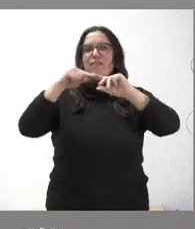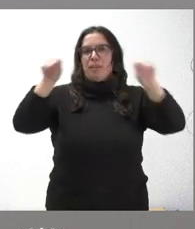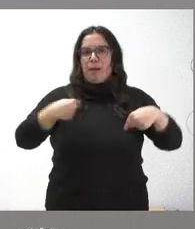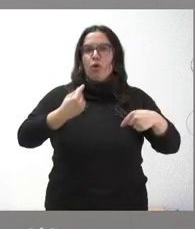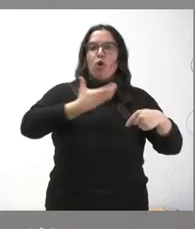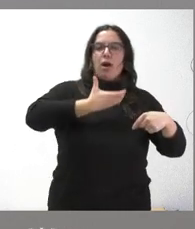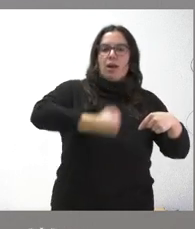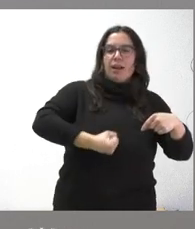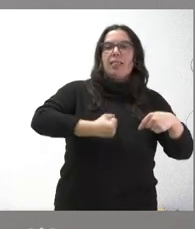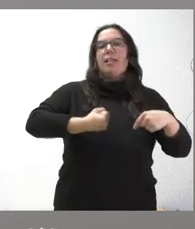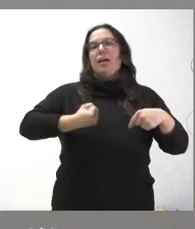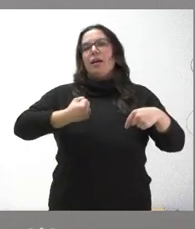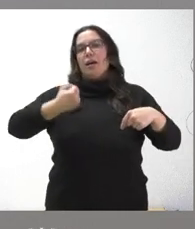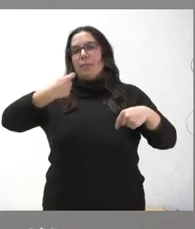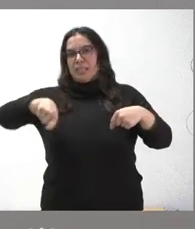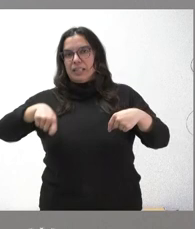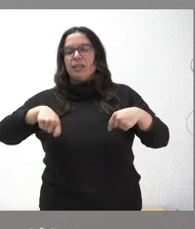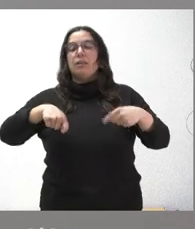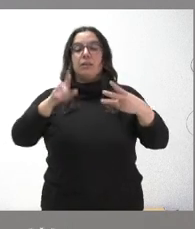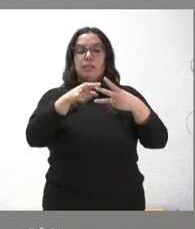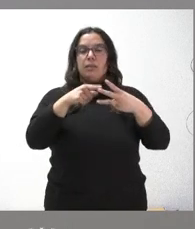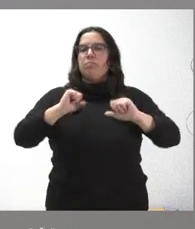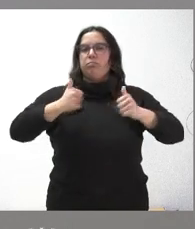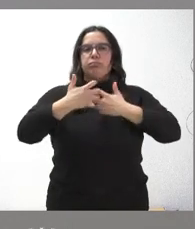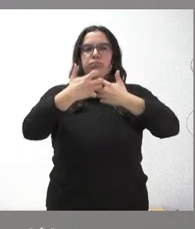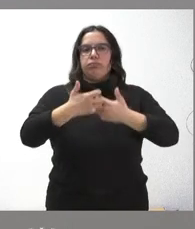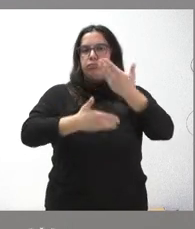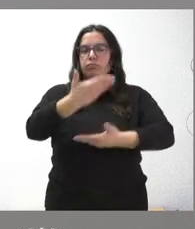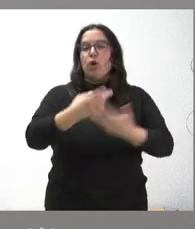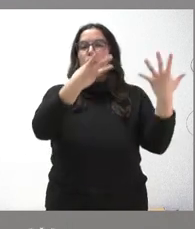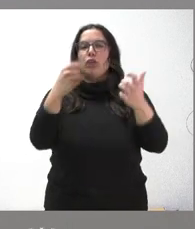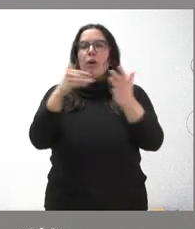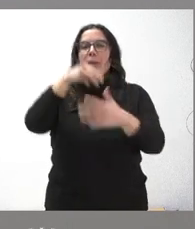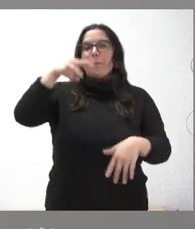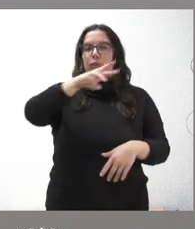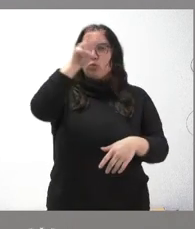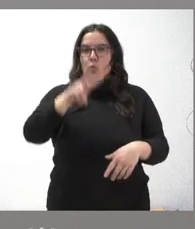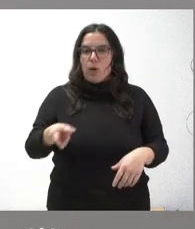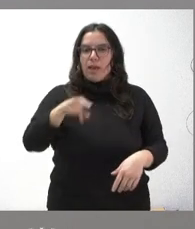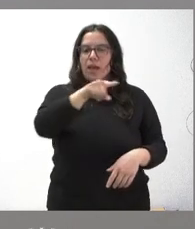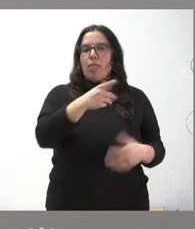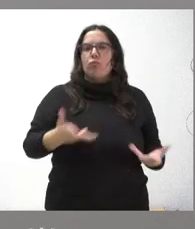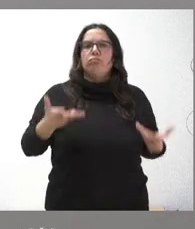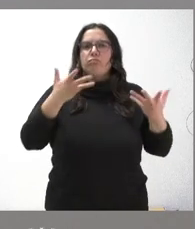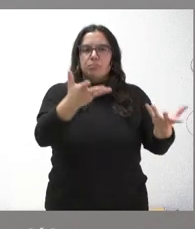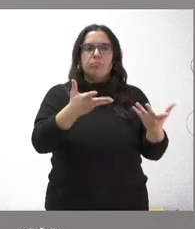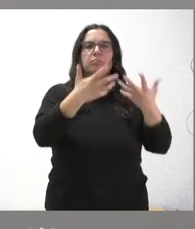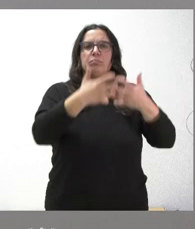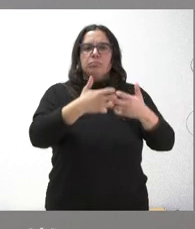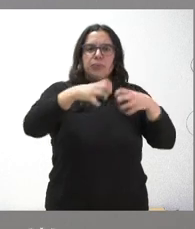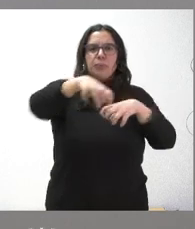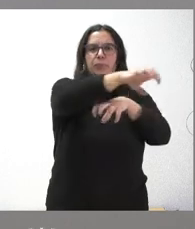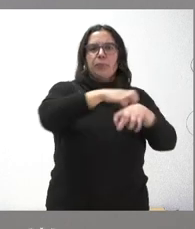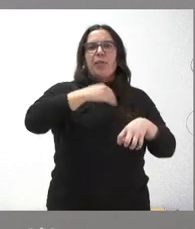marcha desde la junta de Castilla y león son 800,000 m cu esa superficie y por tanto va a dar un buen servicio a todo lo que es el alfo de